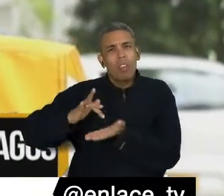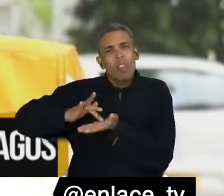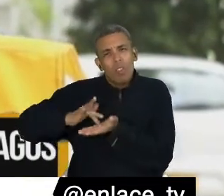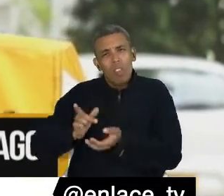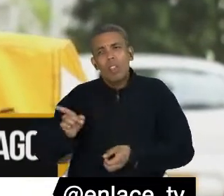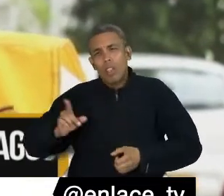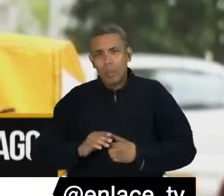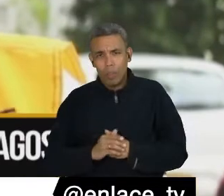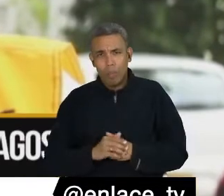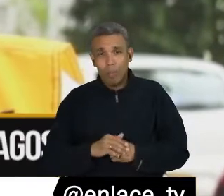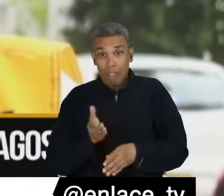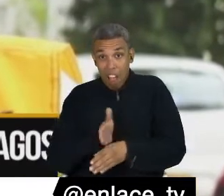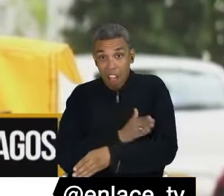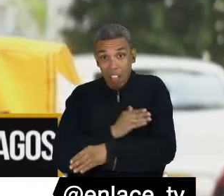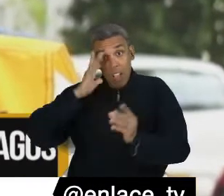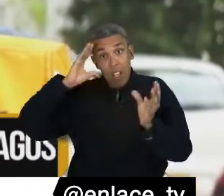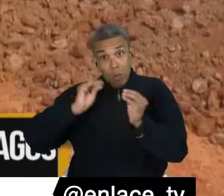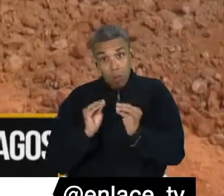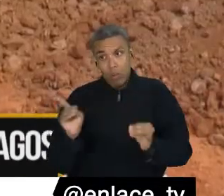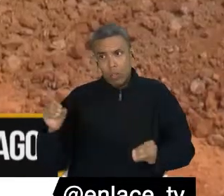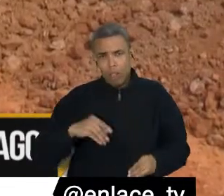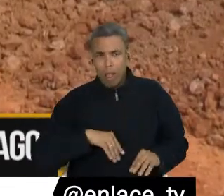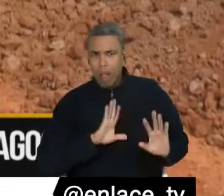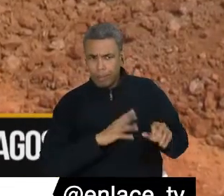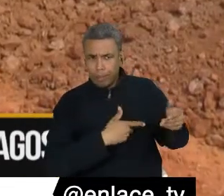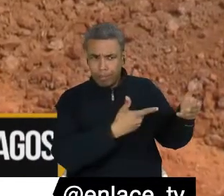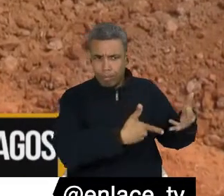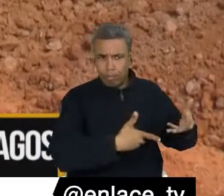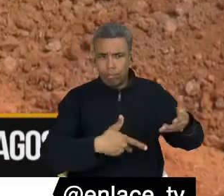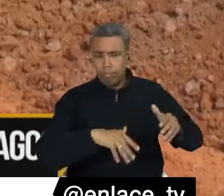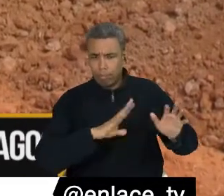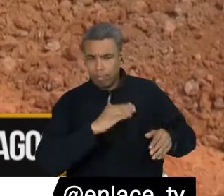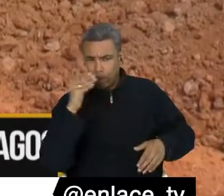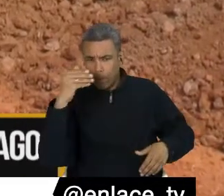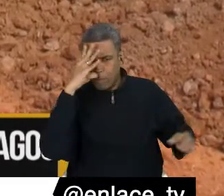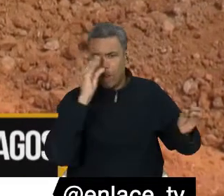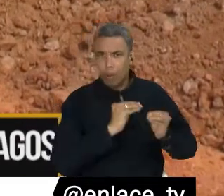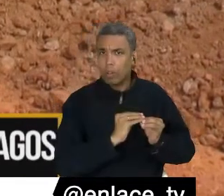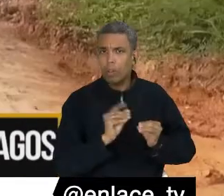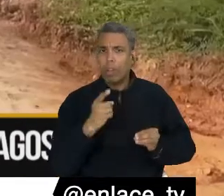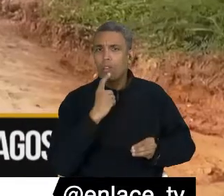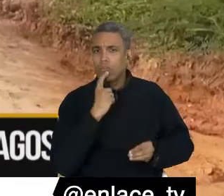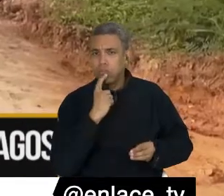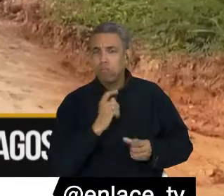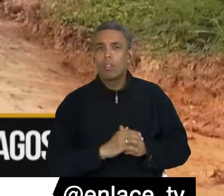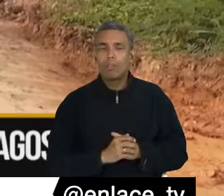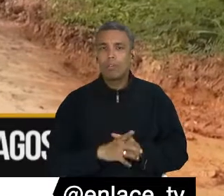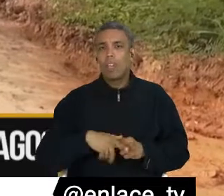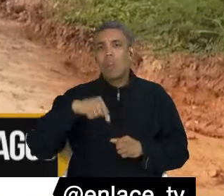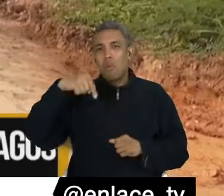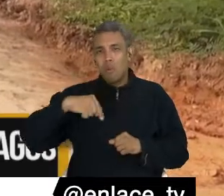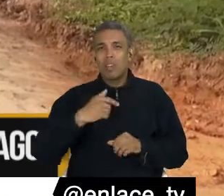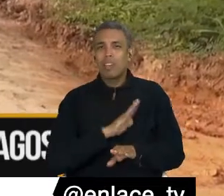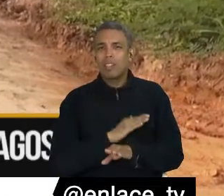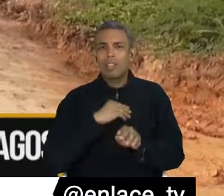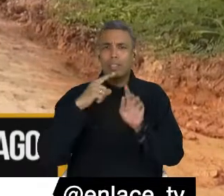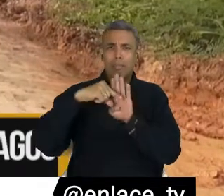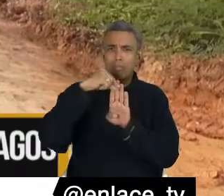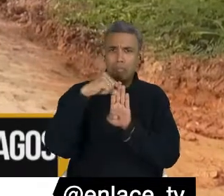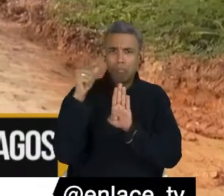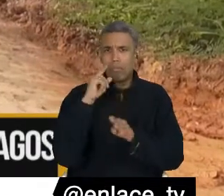de pago y todo lo que hay inherente a ello. Esta tarde estuvieron reunidos en una de sus empresas para recaudar todos los documentos que comprueben los